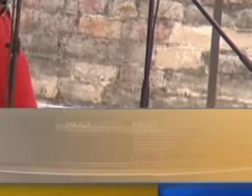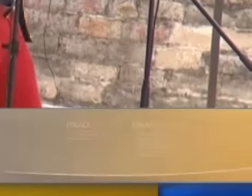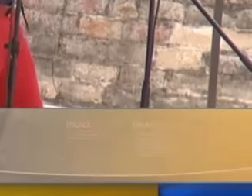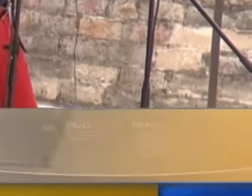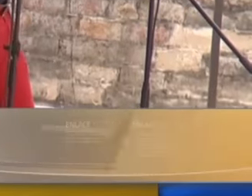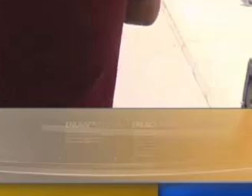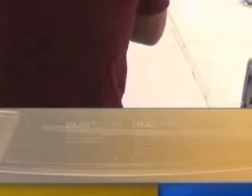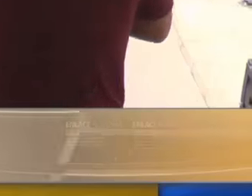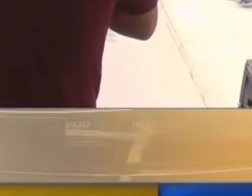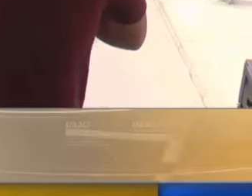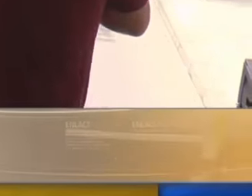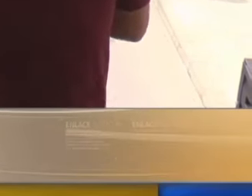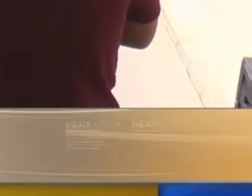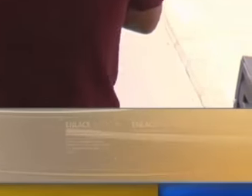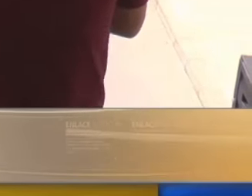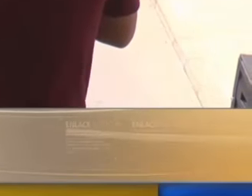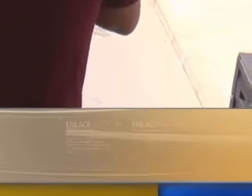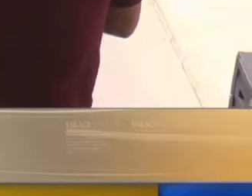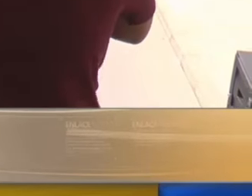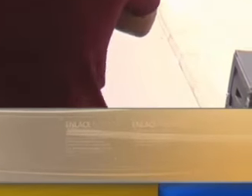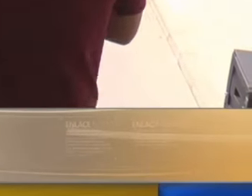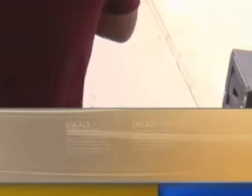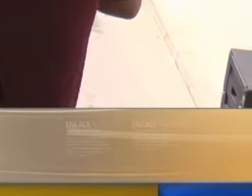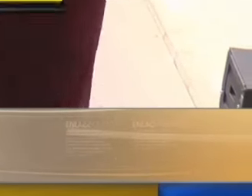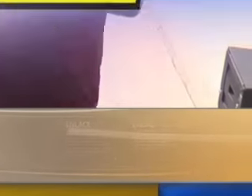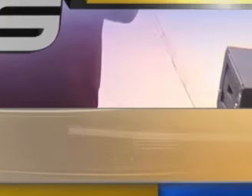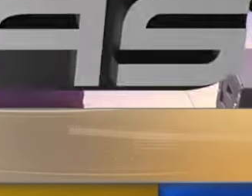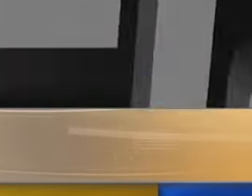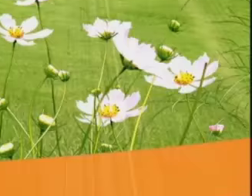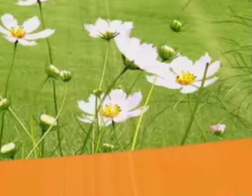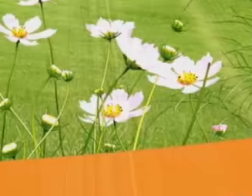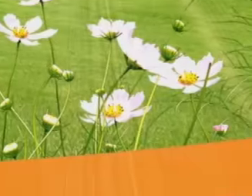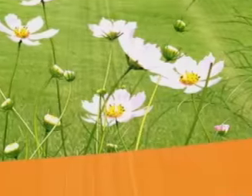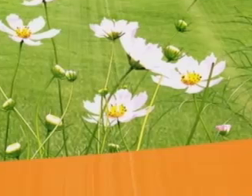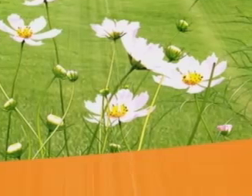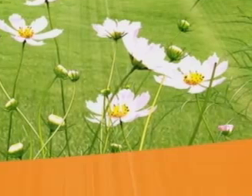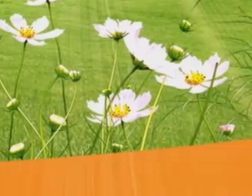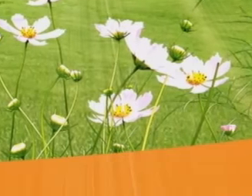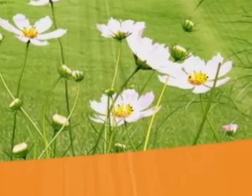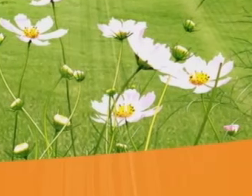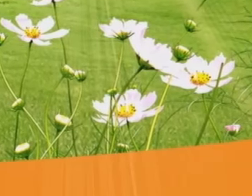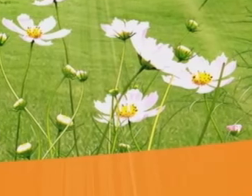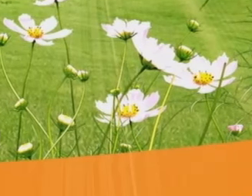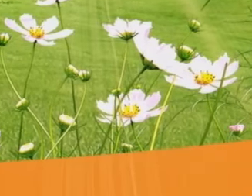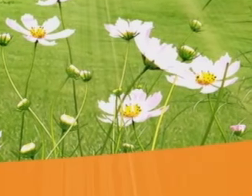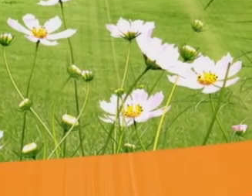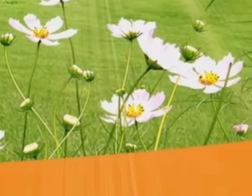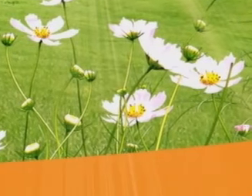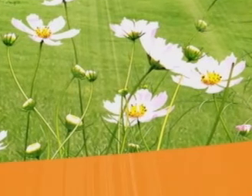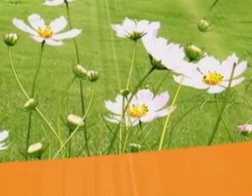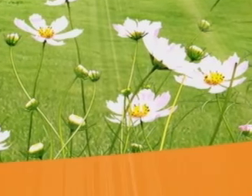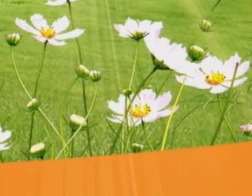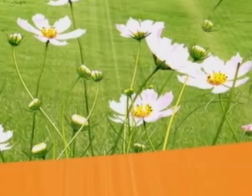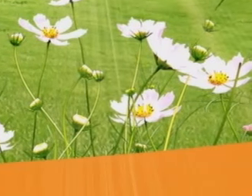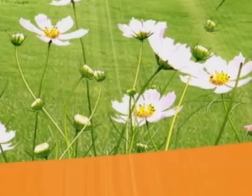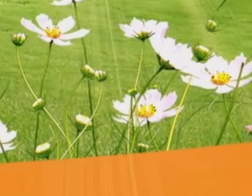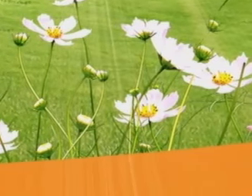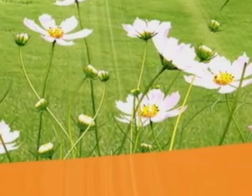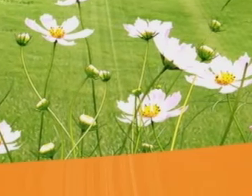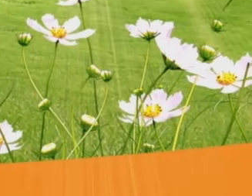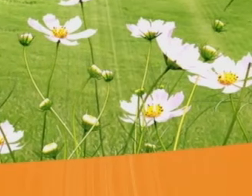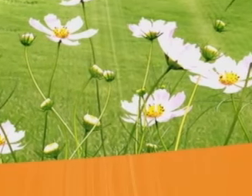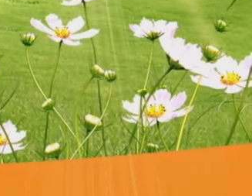diferentes categorías. Cifra récord de inscritos, asegura la organización. Con el patrocinio de Barsol Ecológico, Barsol Aroma,